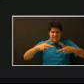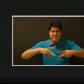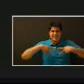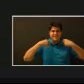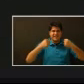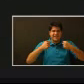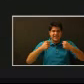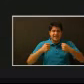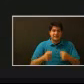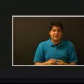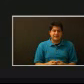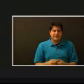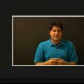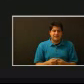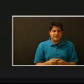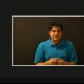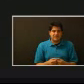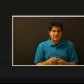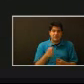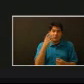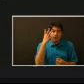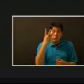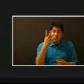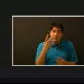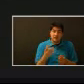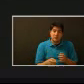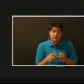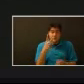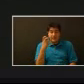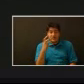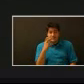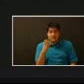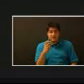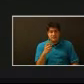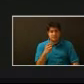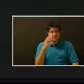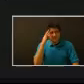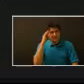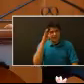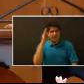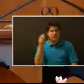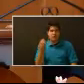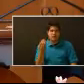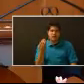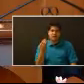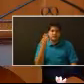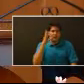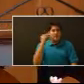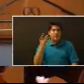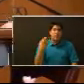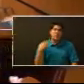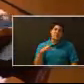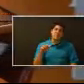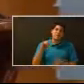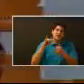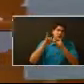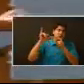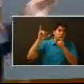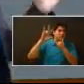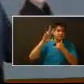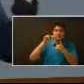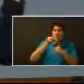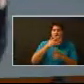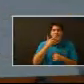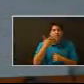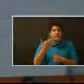Como cuatro. Entonces, ¿sabe por qué? ¿Será que fue fácil para Josué poder